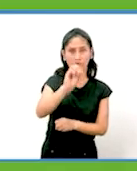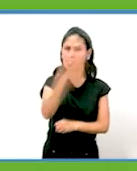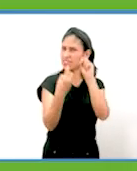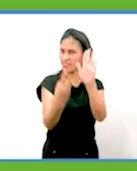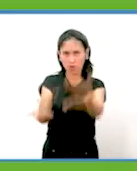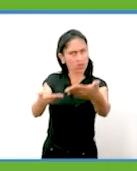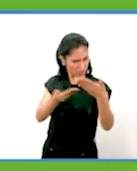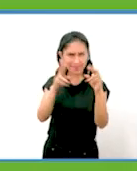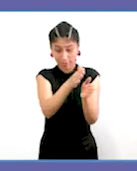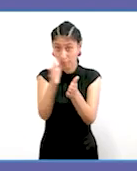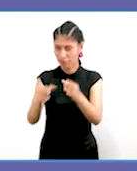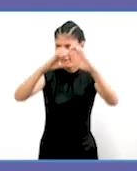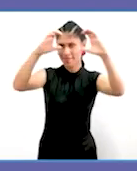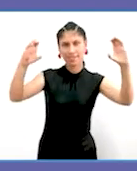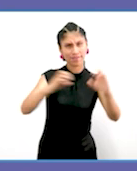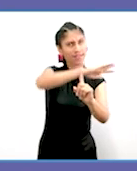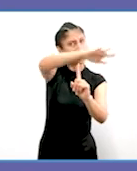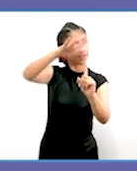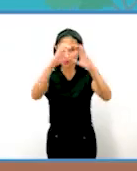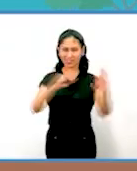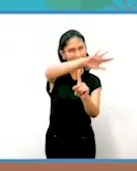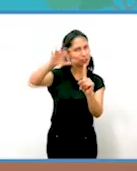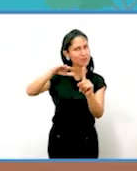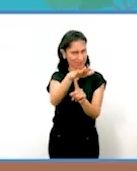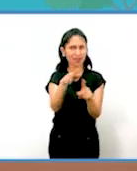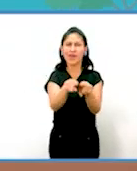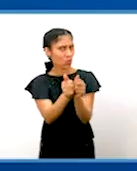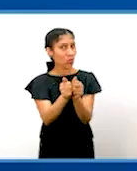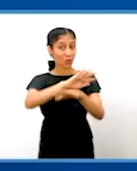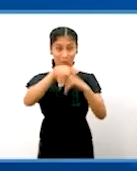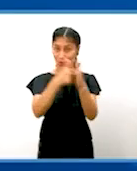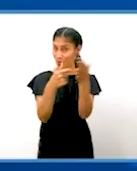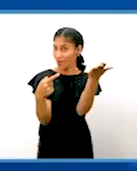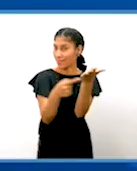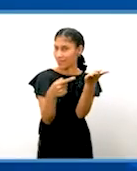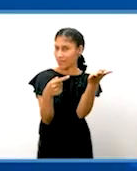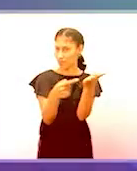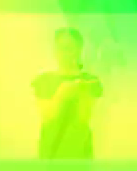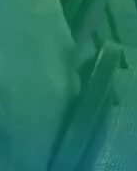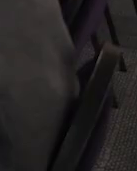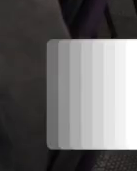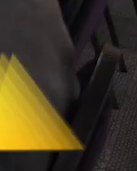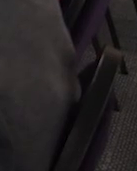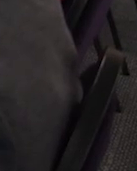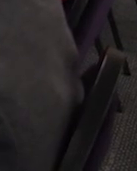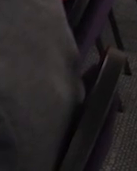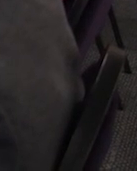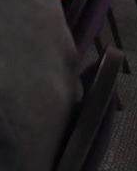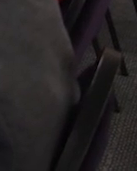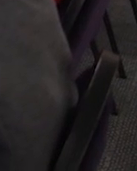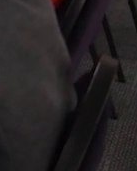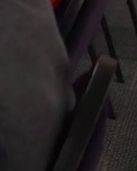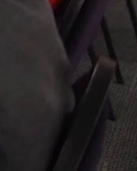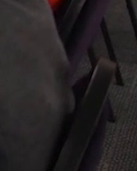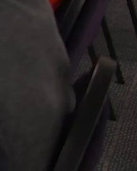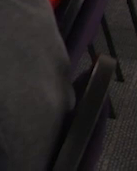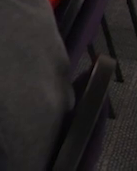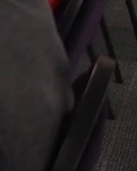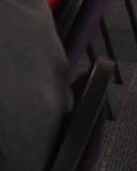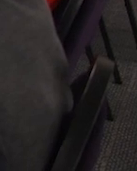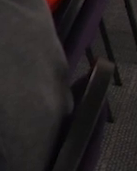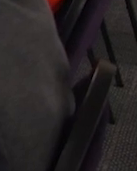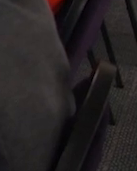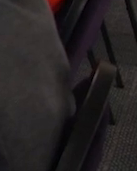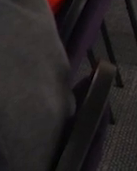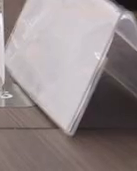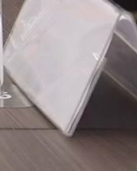grandes proyectos de inversión, con calidad técnica, imparcialidad y transparencia. Lideramos la séptima reunión